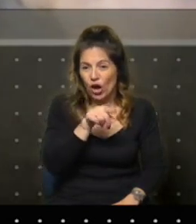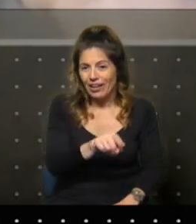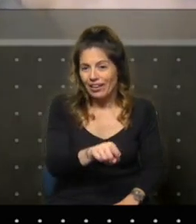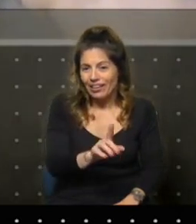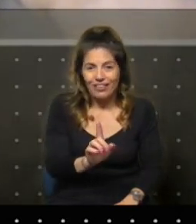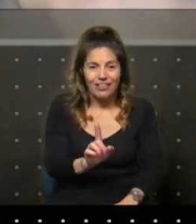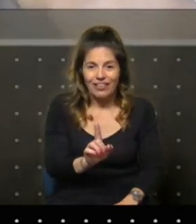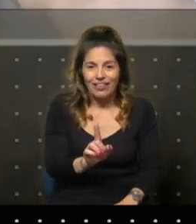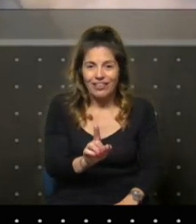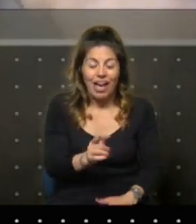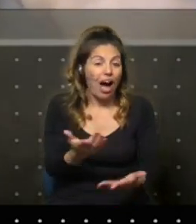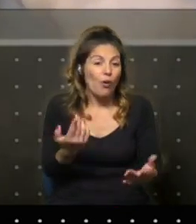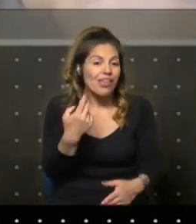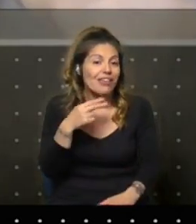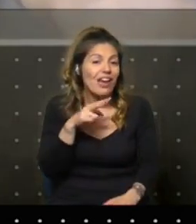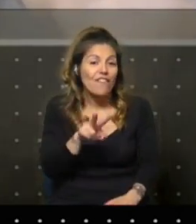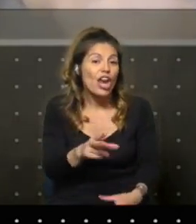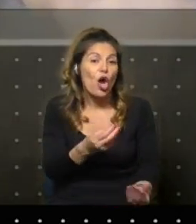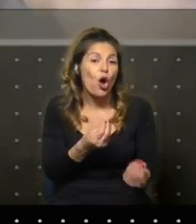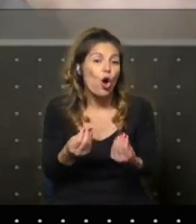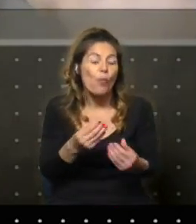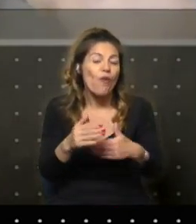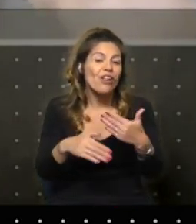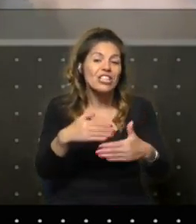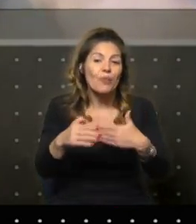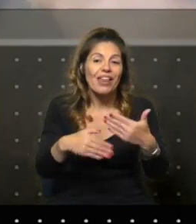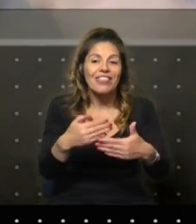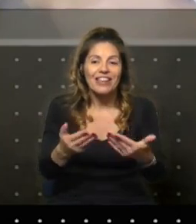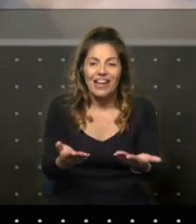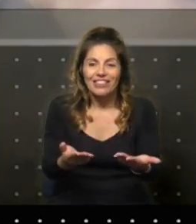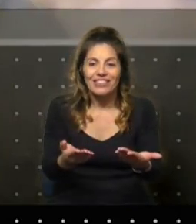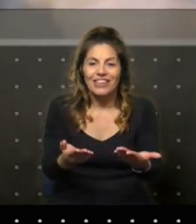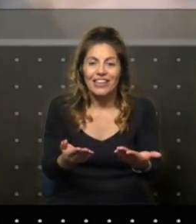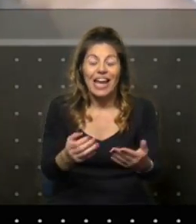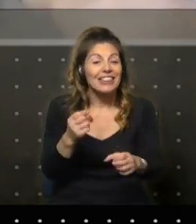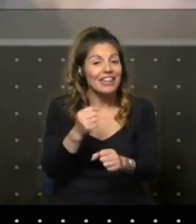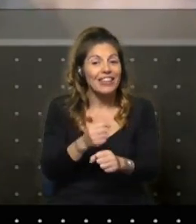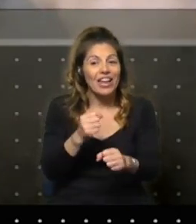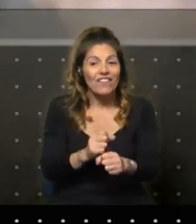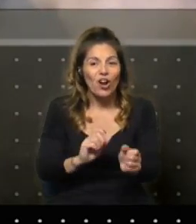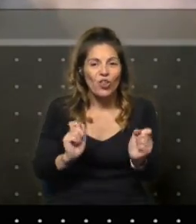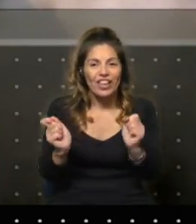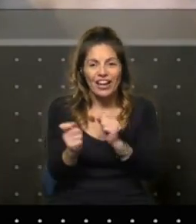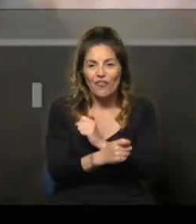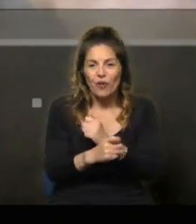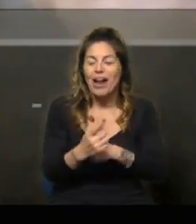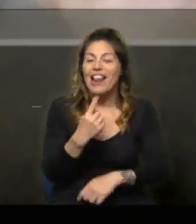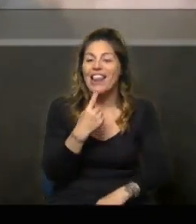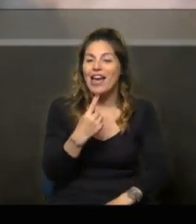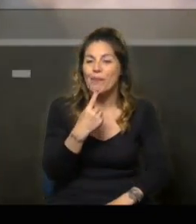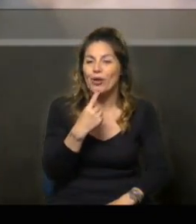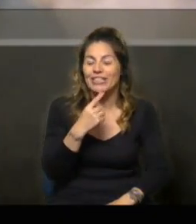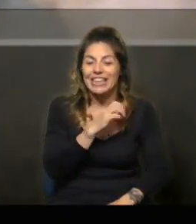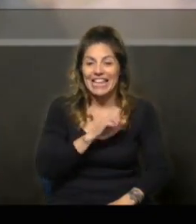y queda por verse entonces toda esta titánica tarea de reformar la política y el